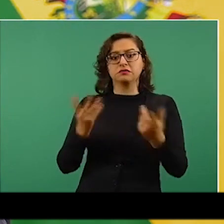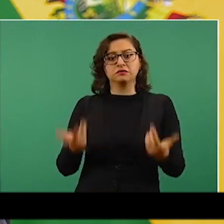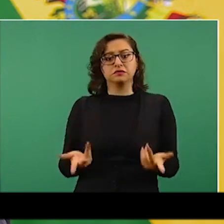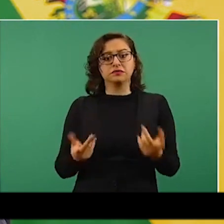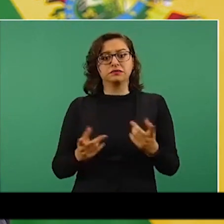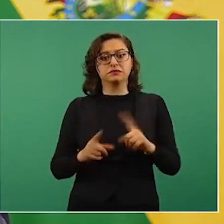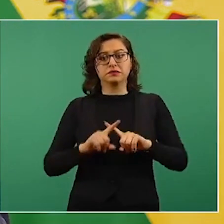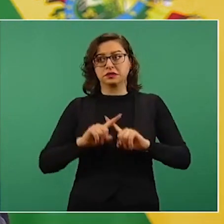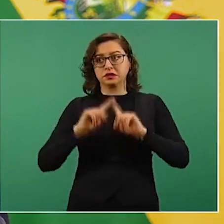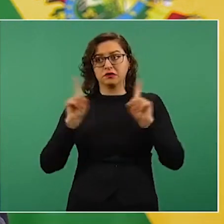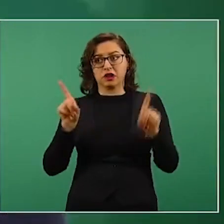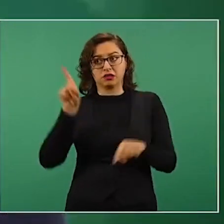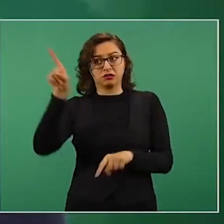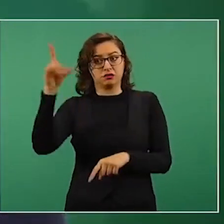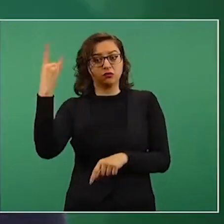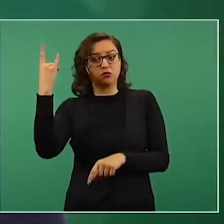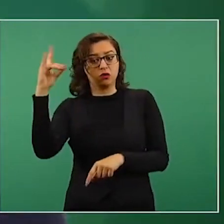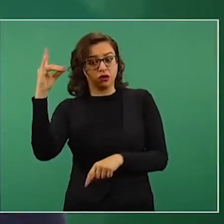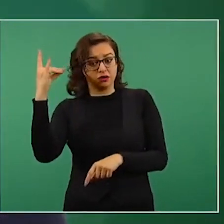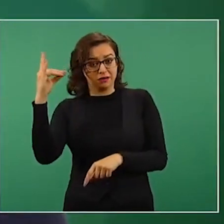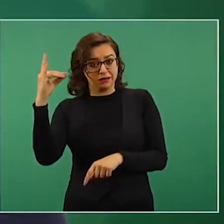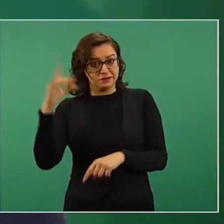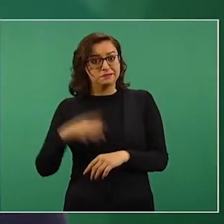solidaridad que nunca nos vamos a olvidar,